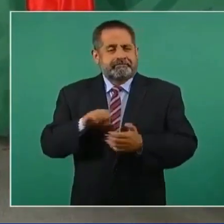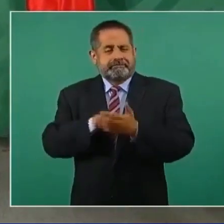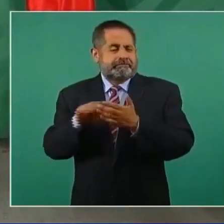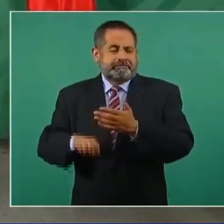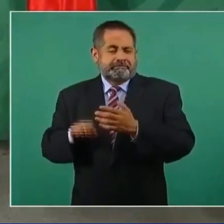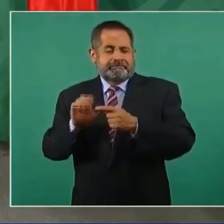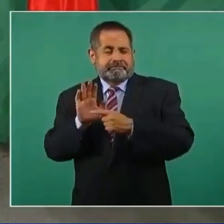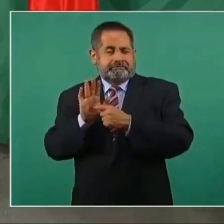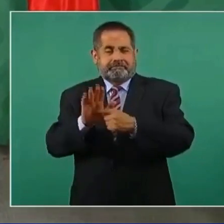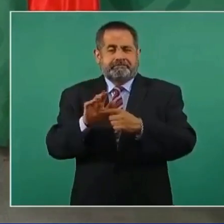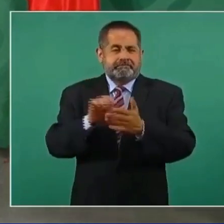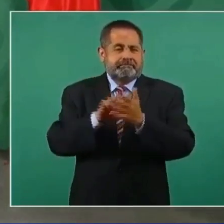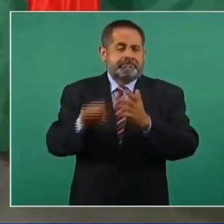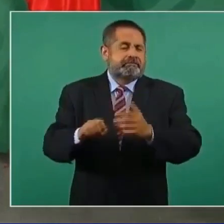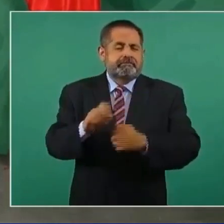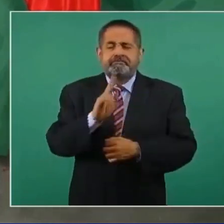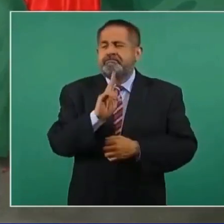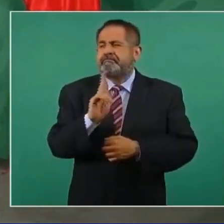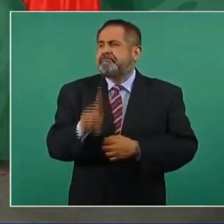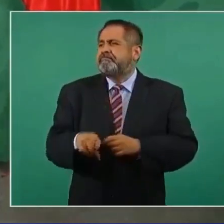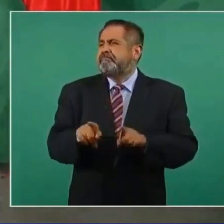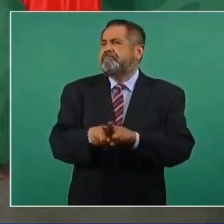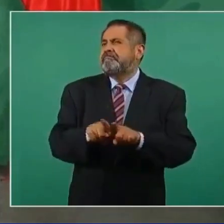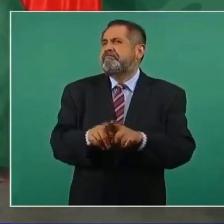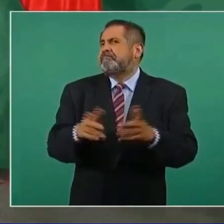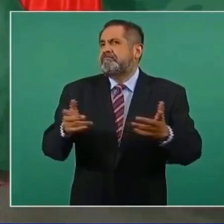ejemplificar con el símil de que